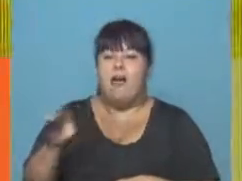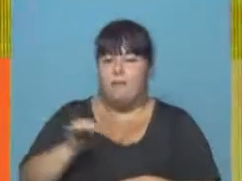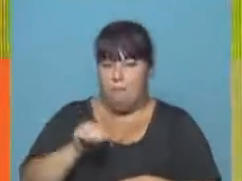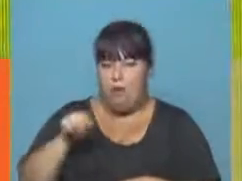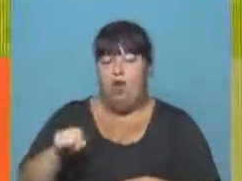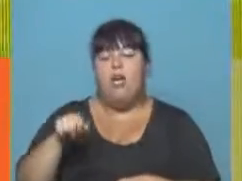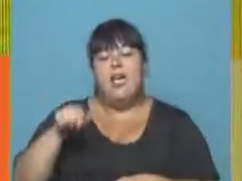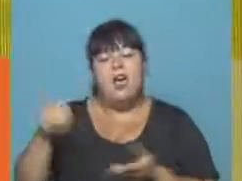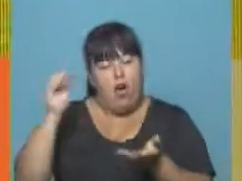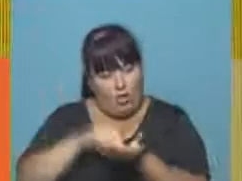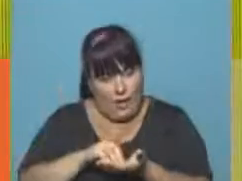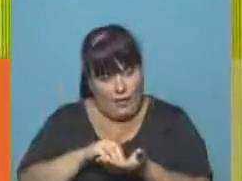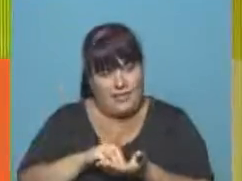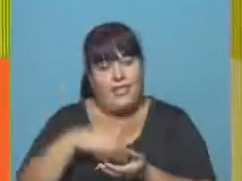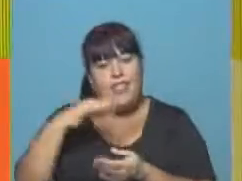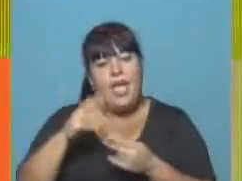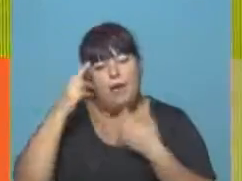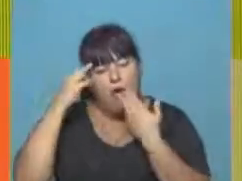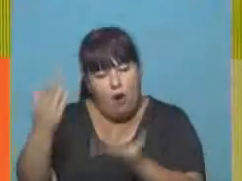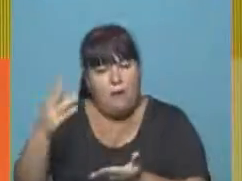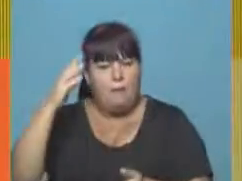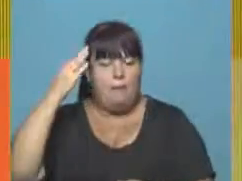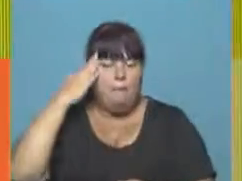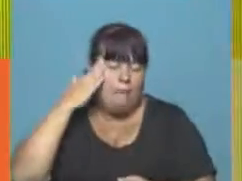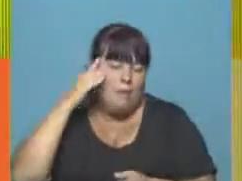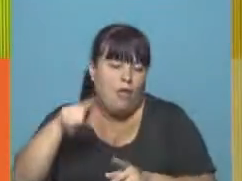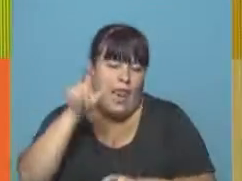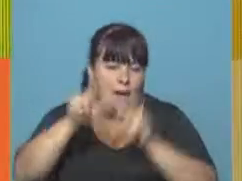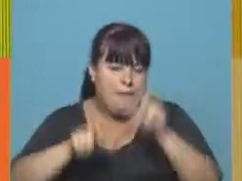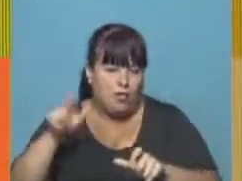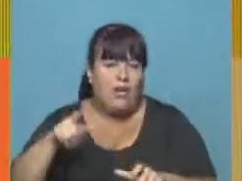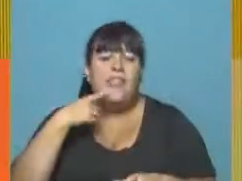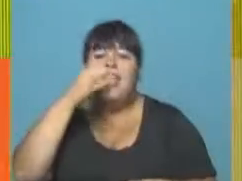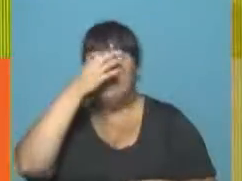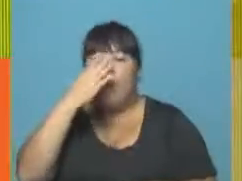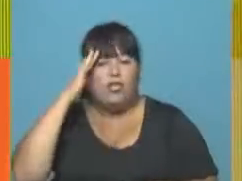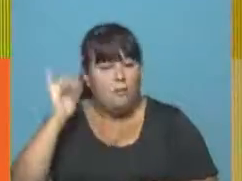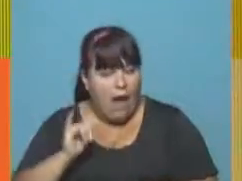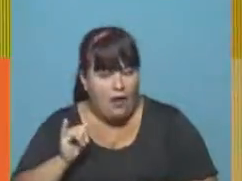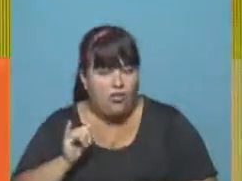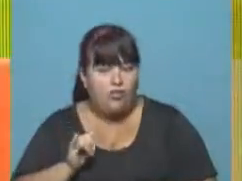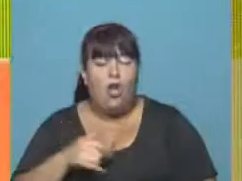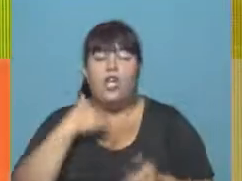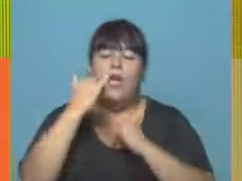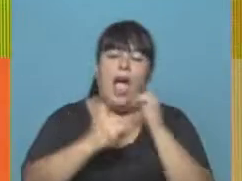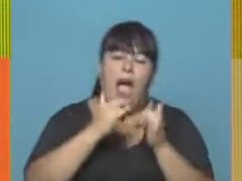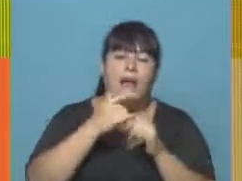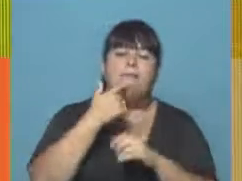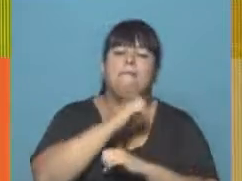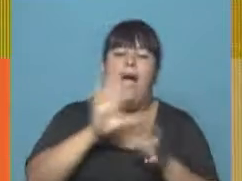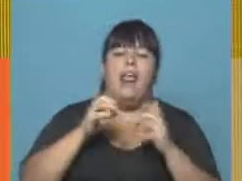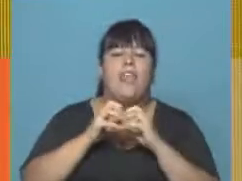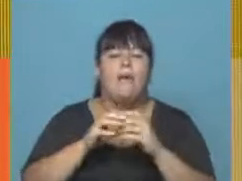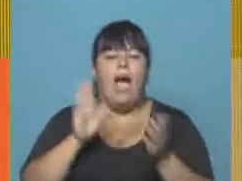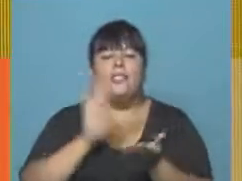Y tenemos, de nuevo, tenemos que honrar la memoria de esos actores. Y cuando hablamos del 24 de marzo y cuando mal se